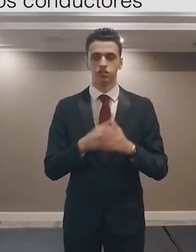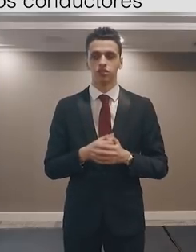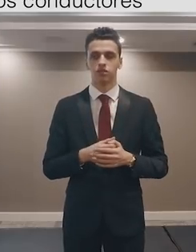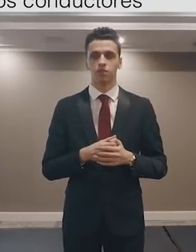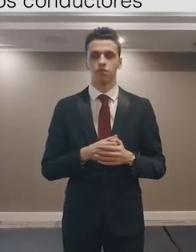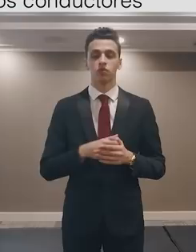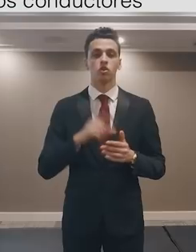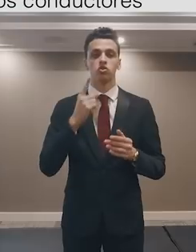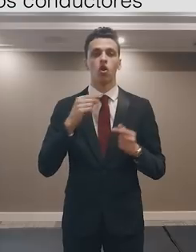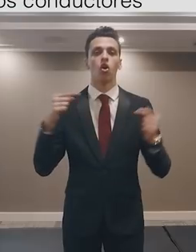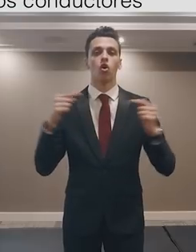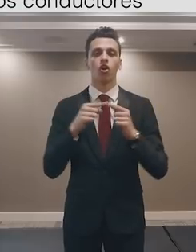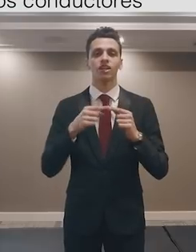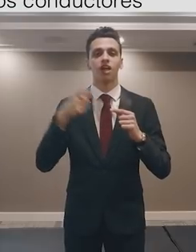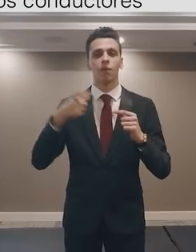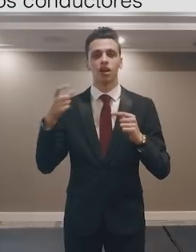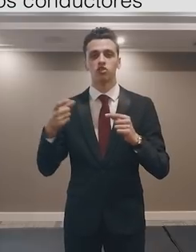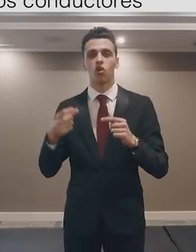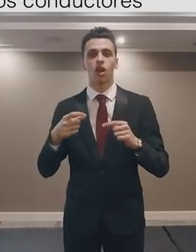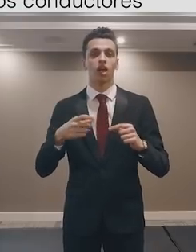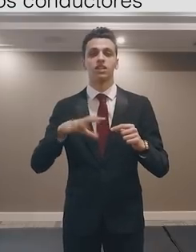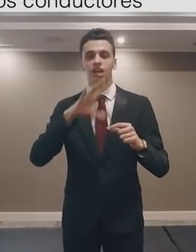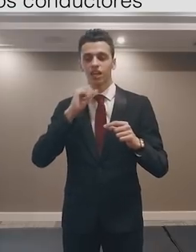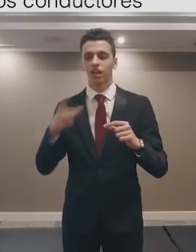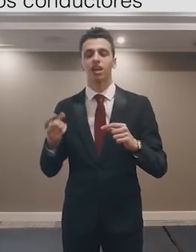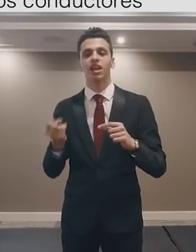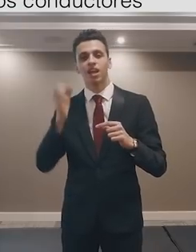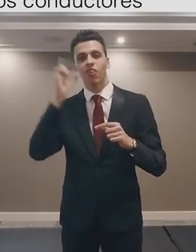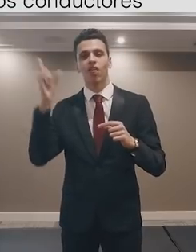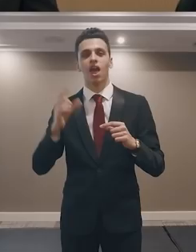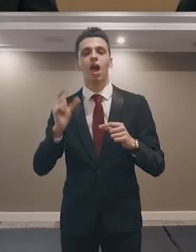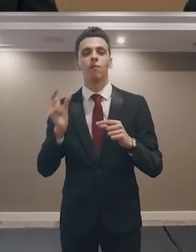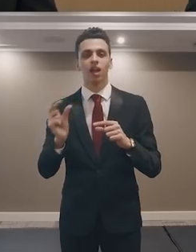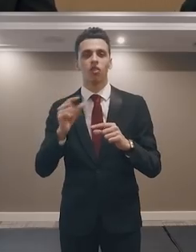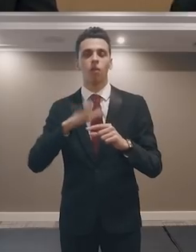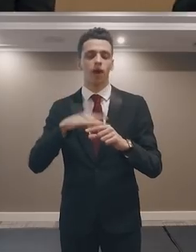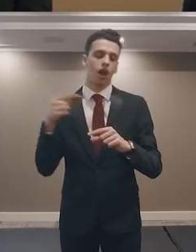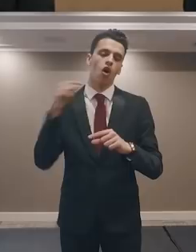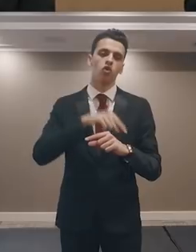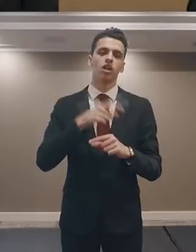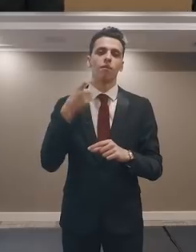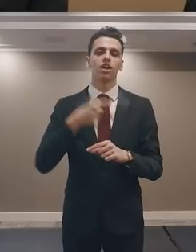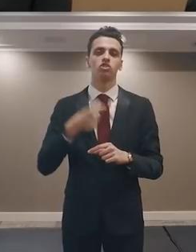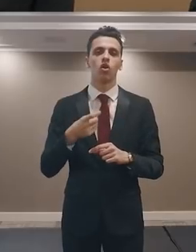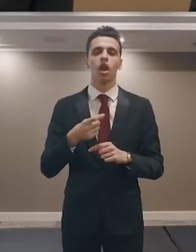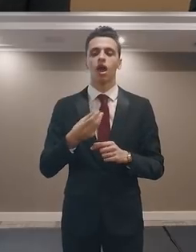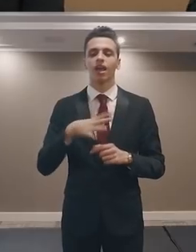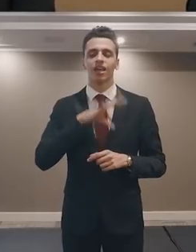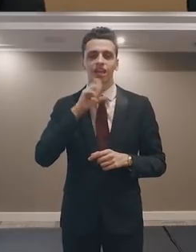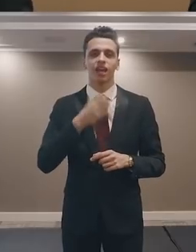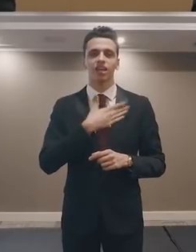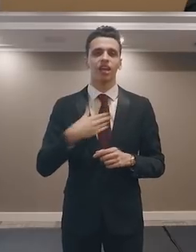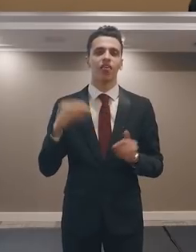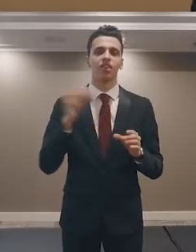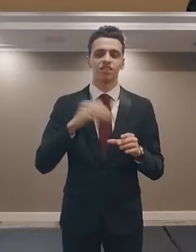que desarrolla aplicaciones con gente que hoy en pijama descargamos aplicaciones sí o sí antiguamente es la tienda informática estaba cerrada que